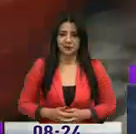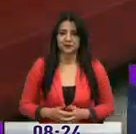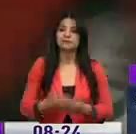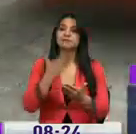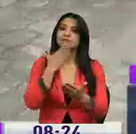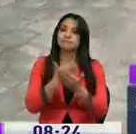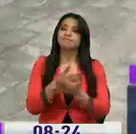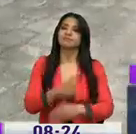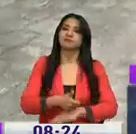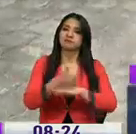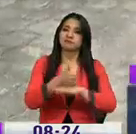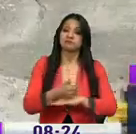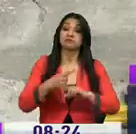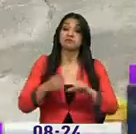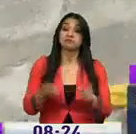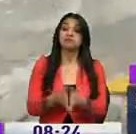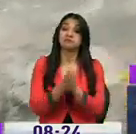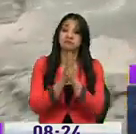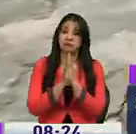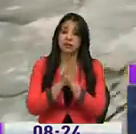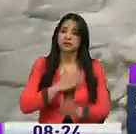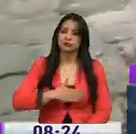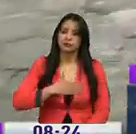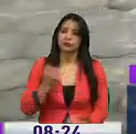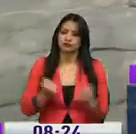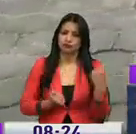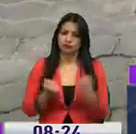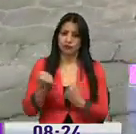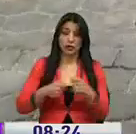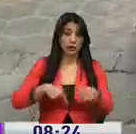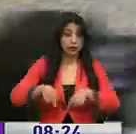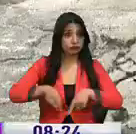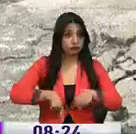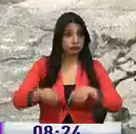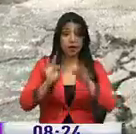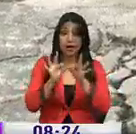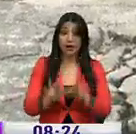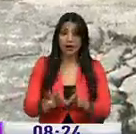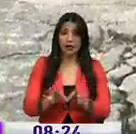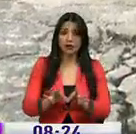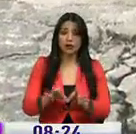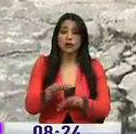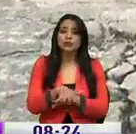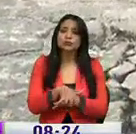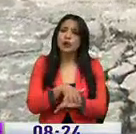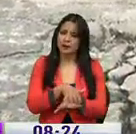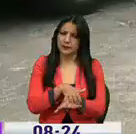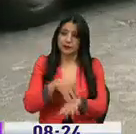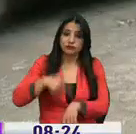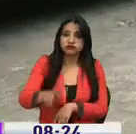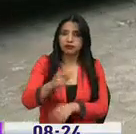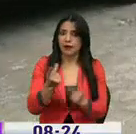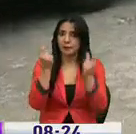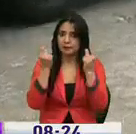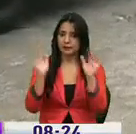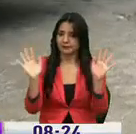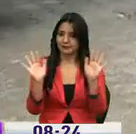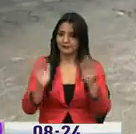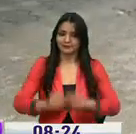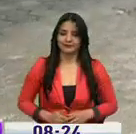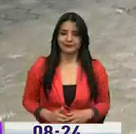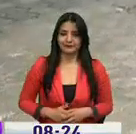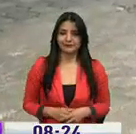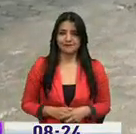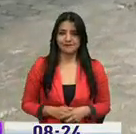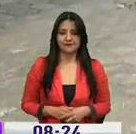las autoridades, pero piden también que los conductores, una vez que está arreglado el hueco, no pasen a altas velocidades. En